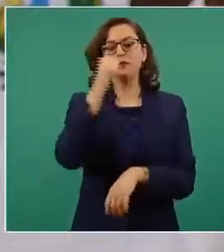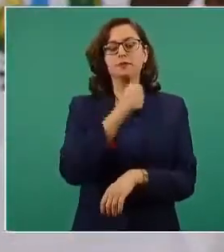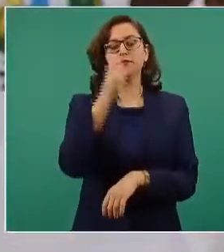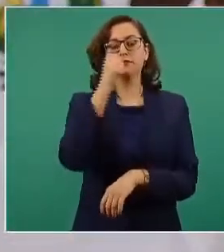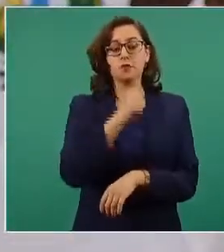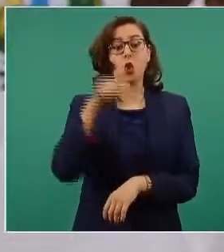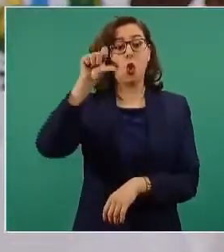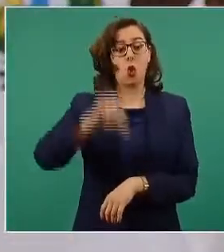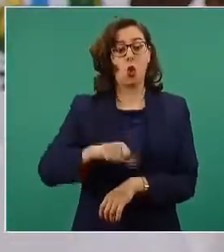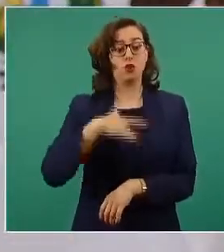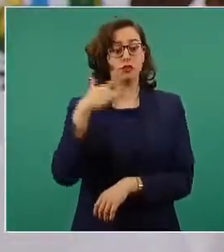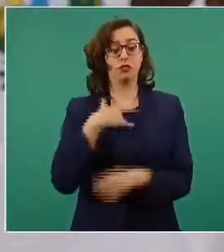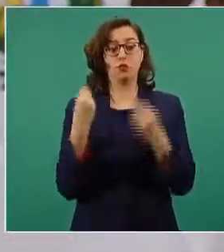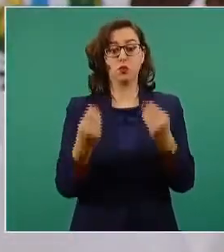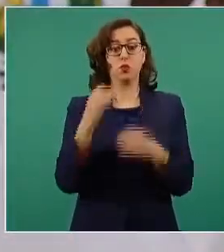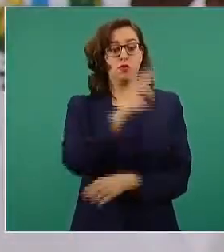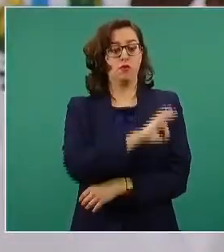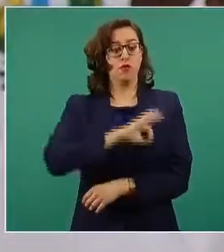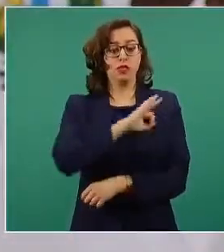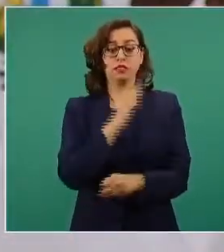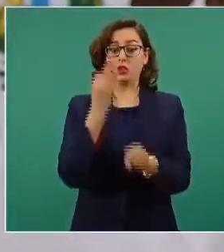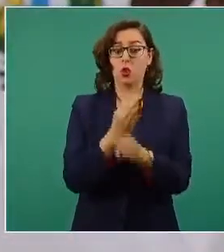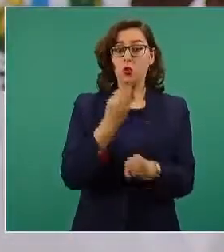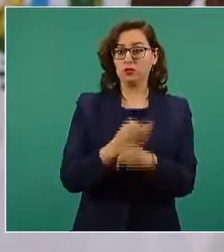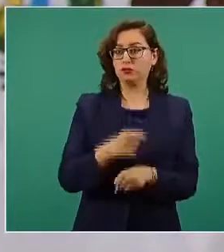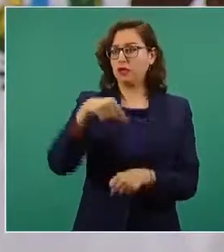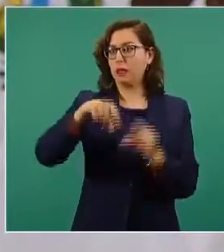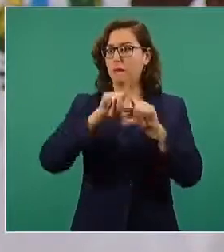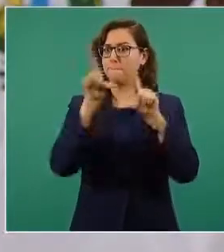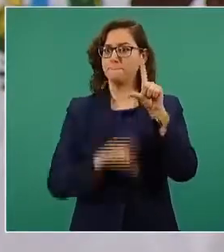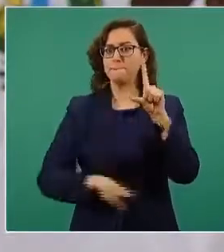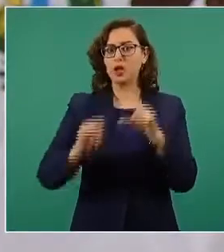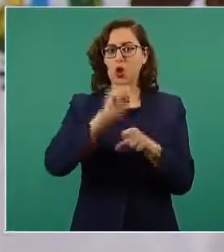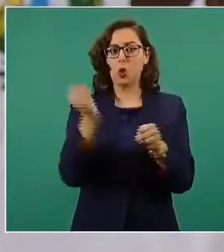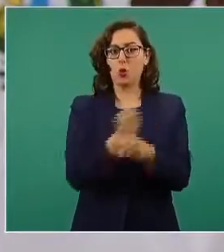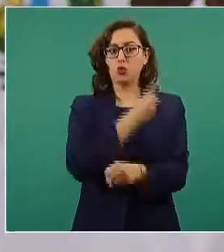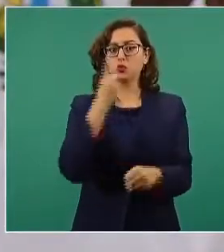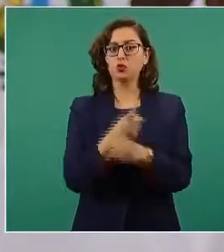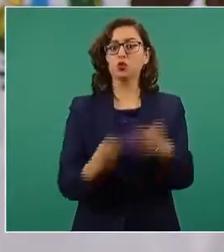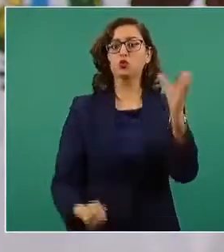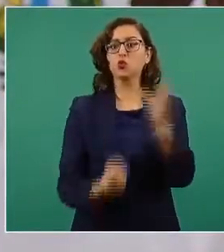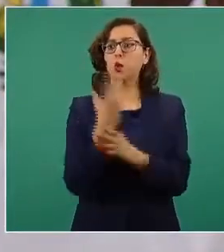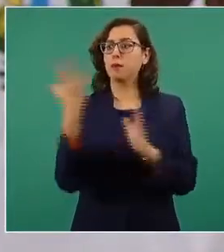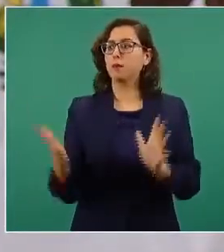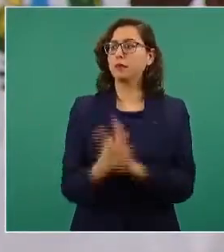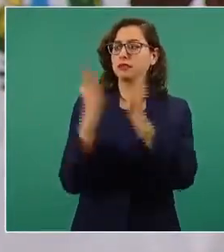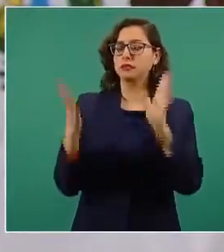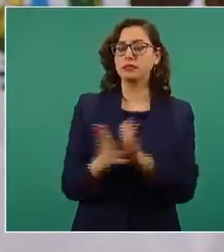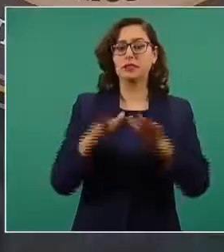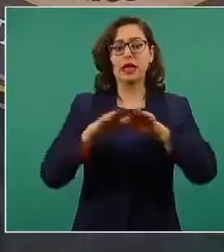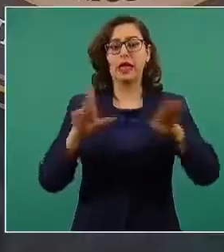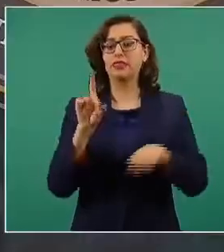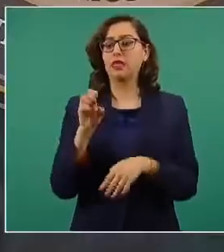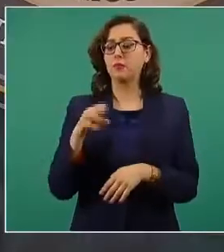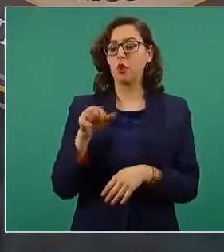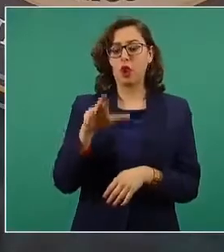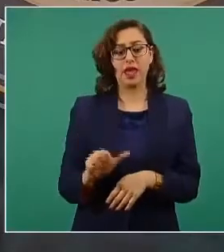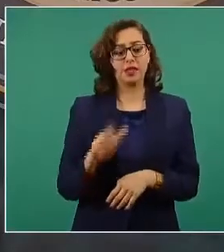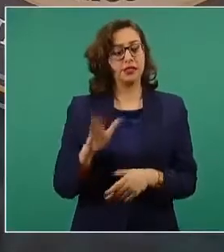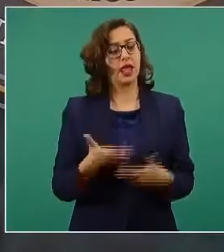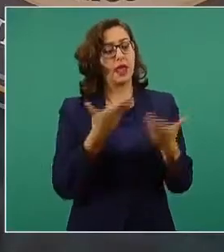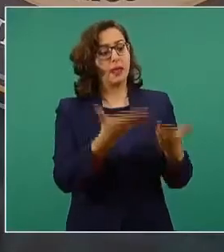que en este México, que vive un momento de oportunidades democráticas excepcionales, con este gran